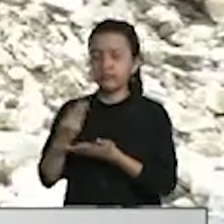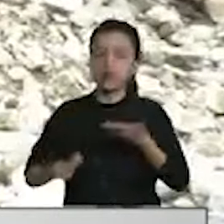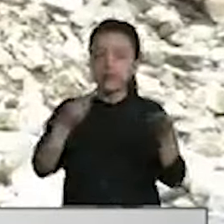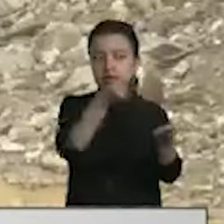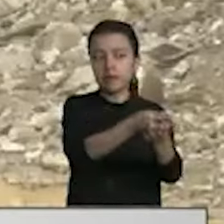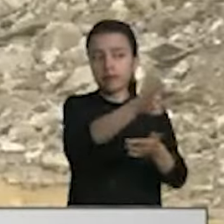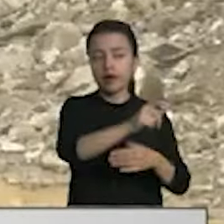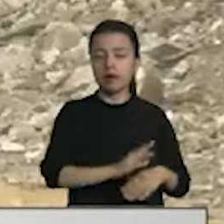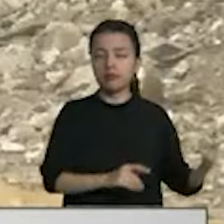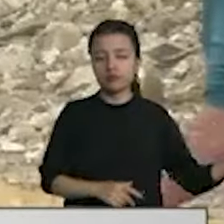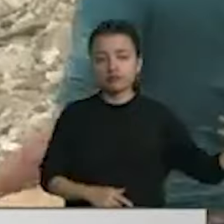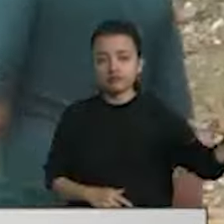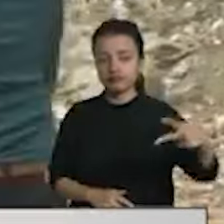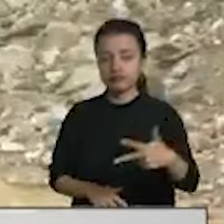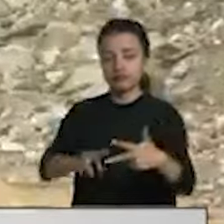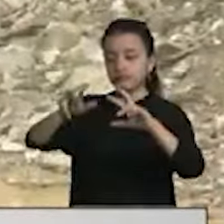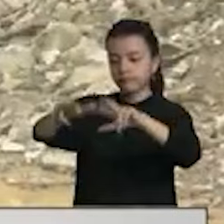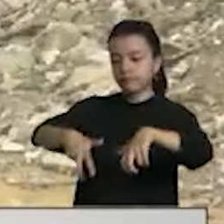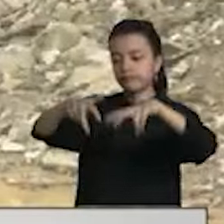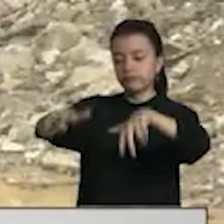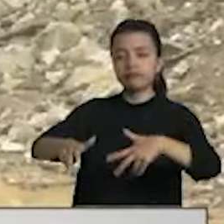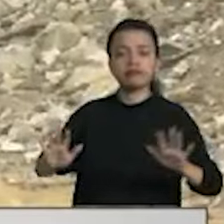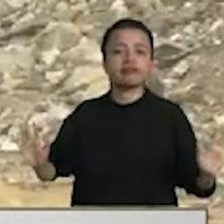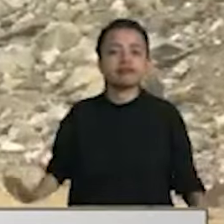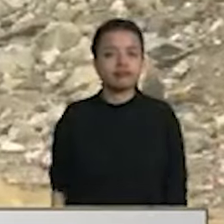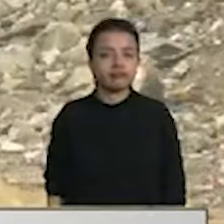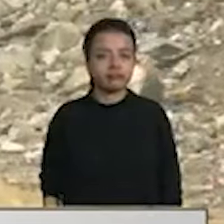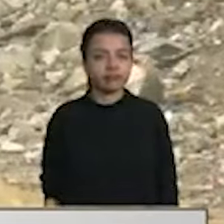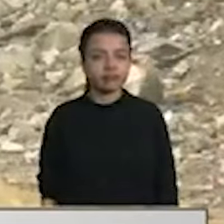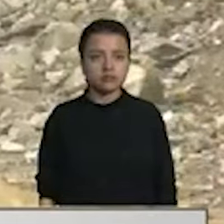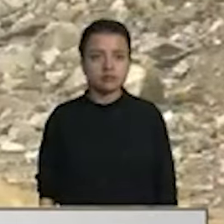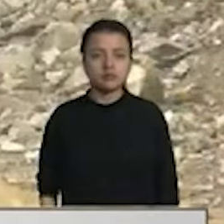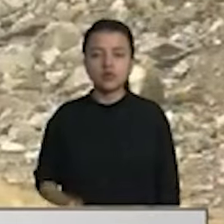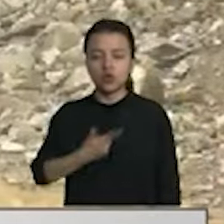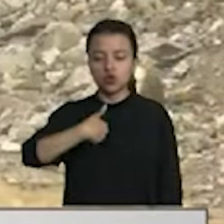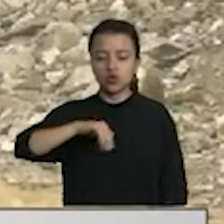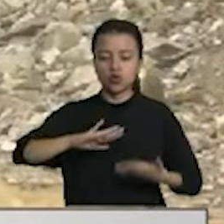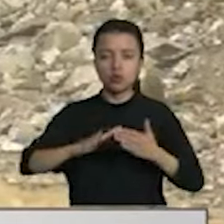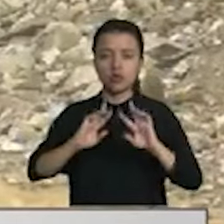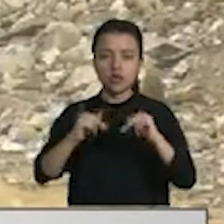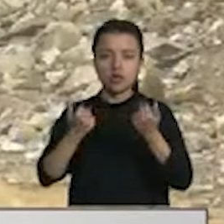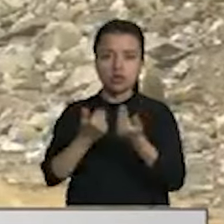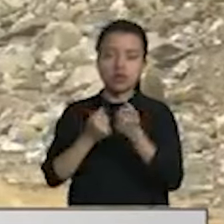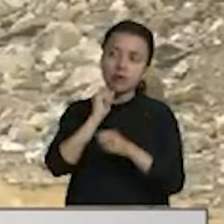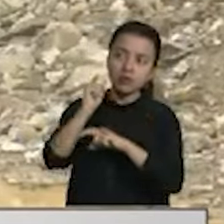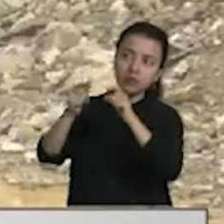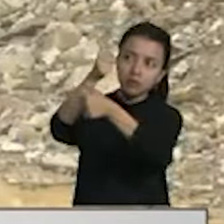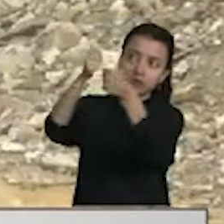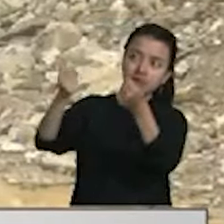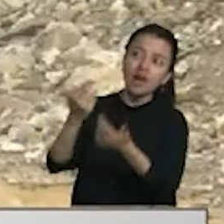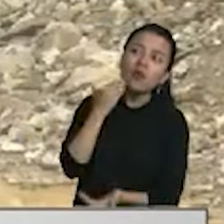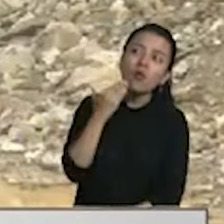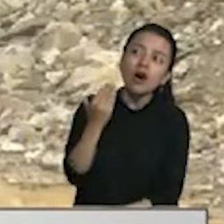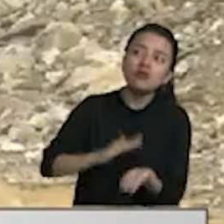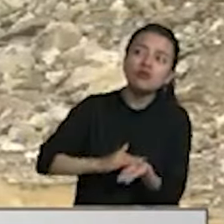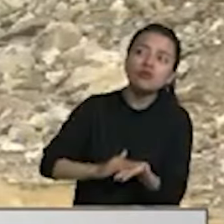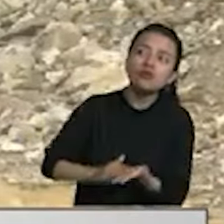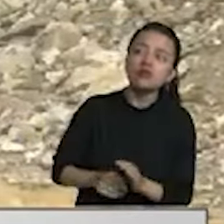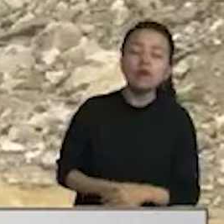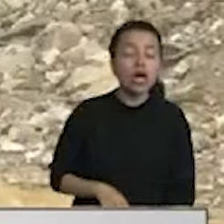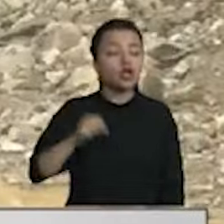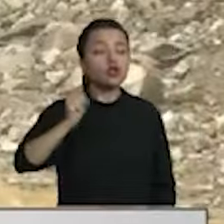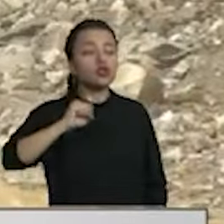vía. En respectivas ocasiones hemos hecho reuniones, pero nos dicen que sí, que nos van a mandar maquinaria, que van a hacer